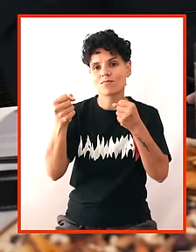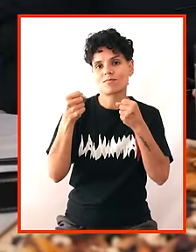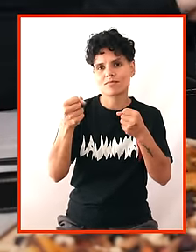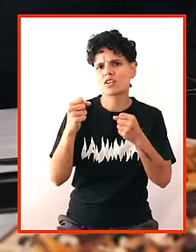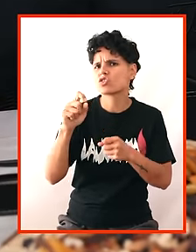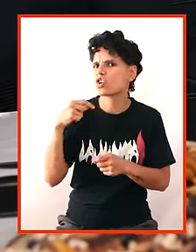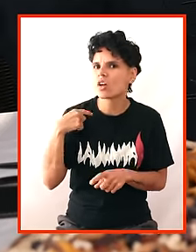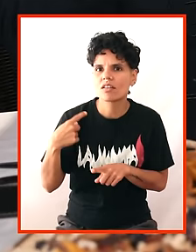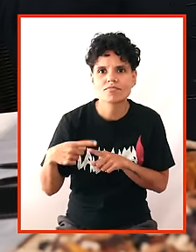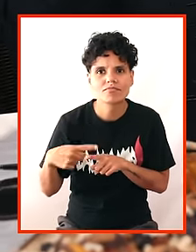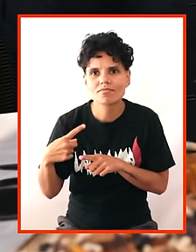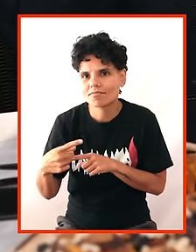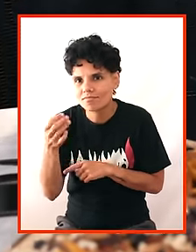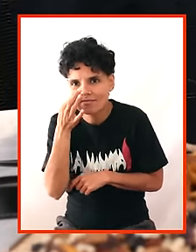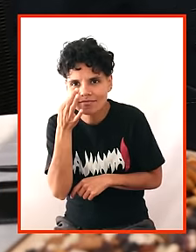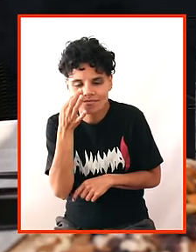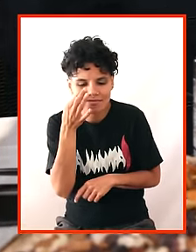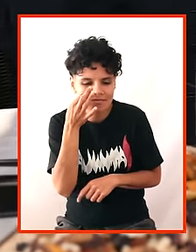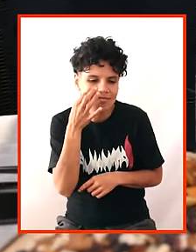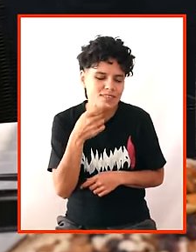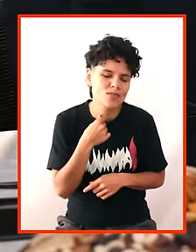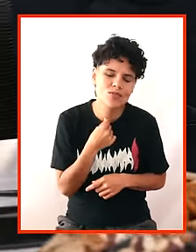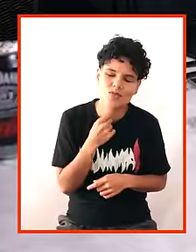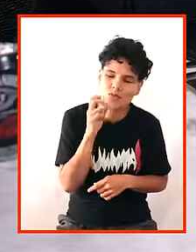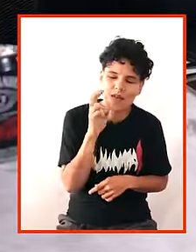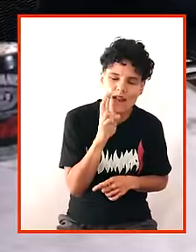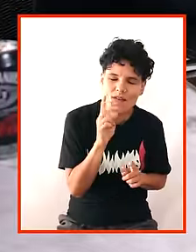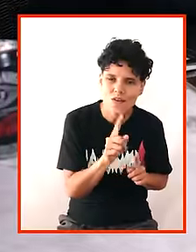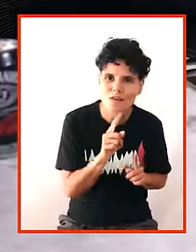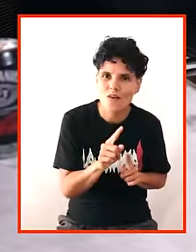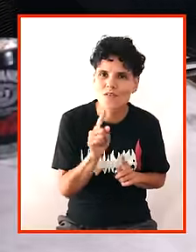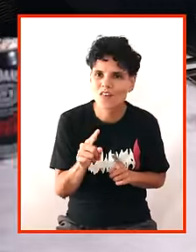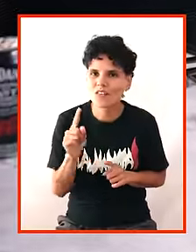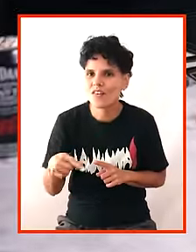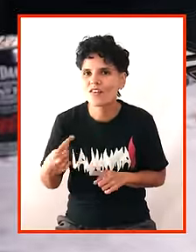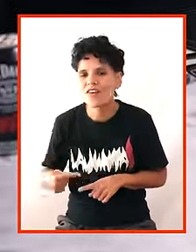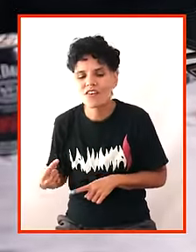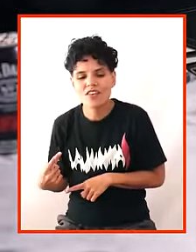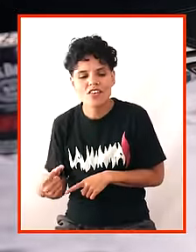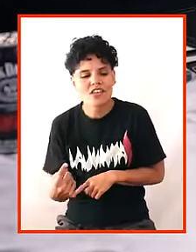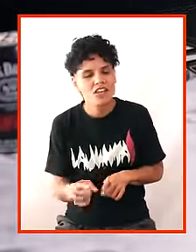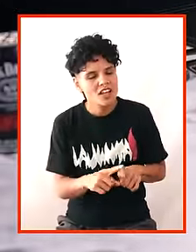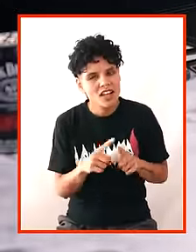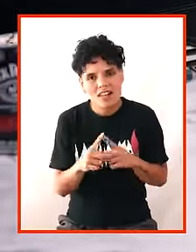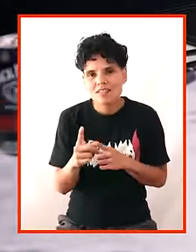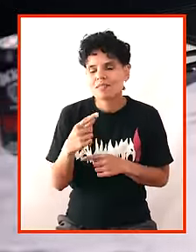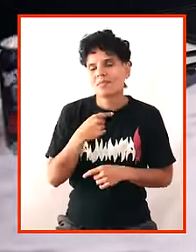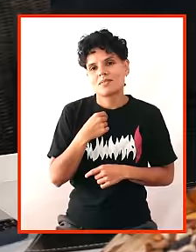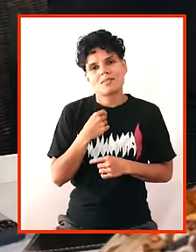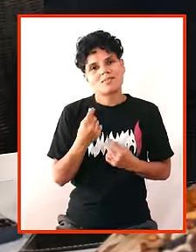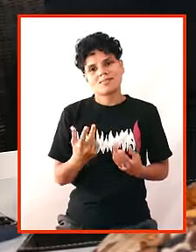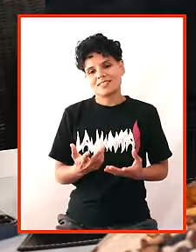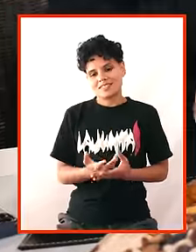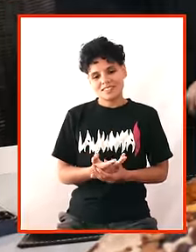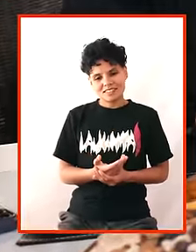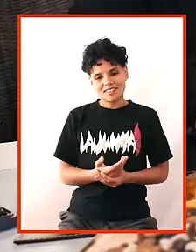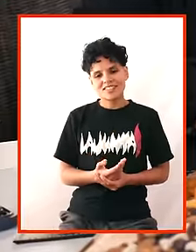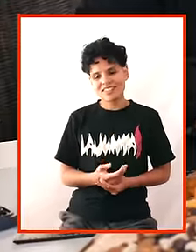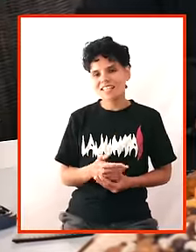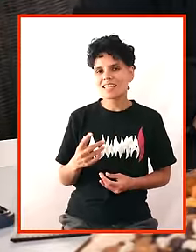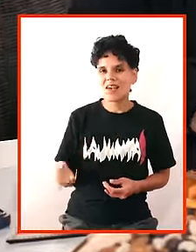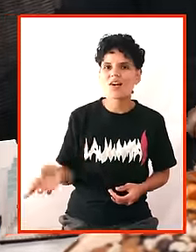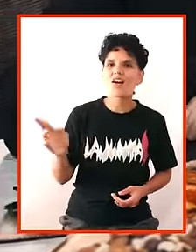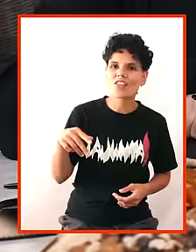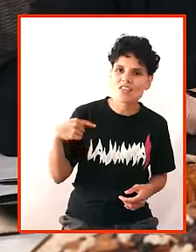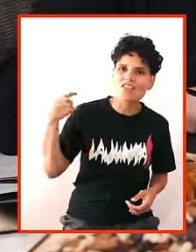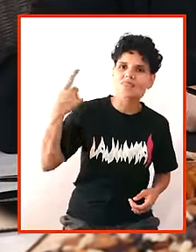Ah, porque cuando lo ves tanto, la voz repite, ¿no? Claro, sí. Sí, sí, o no, viste que tiene esta memoria, ¿no? Lo ves tanto que te lo vuelve a tirar. Que te lo vuelve